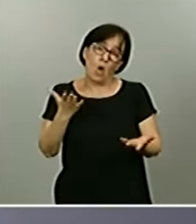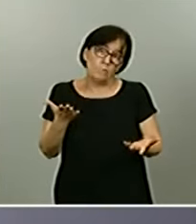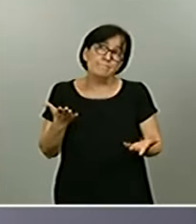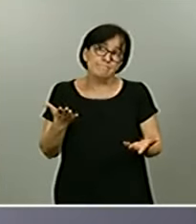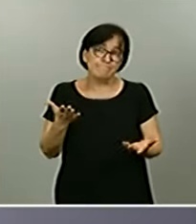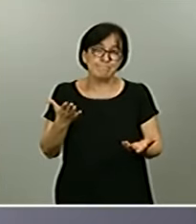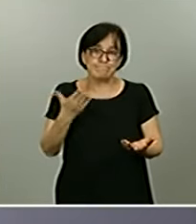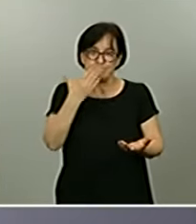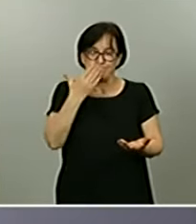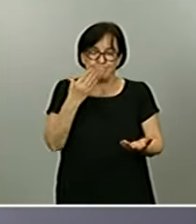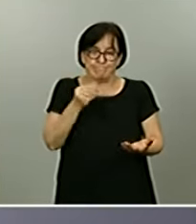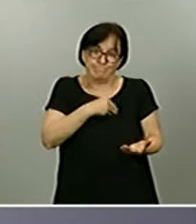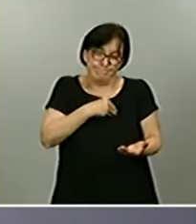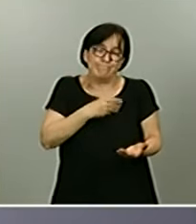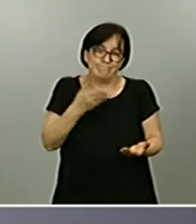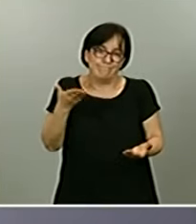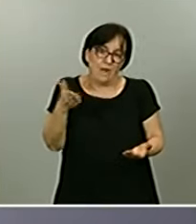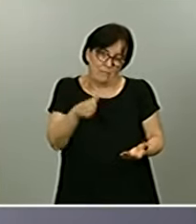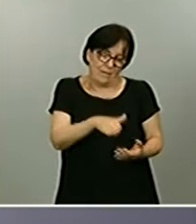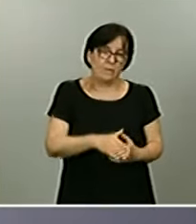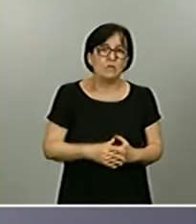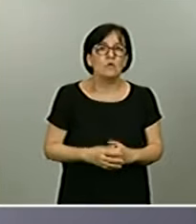fallecido. De esos